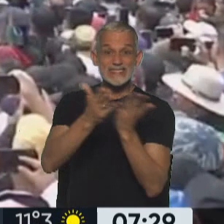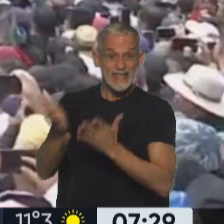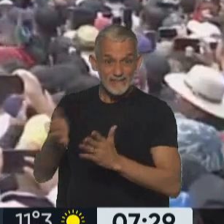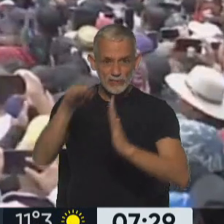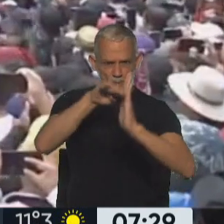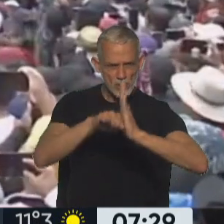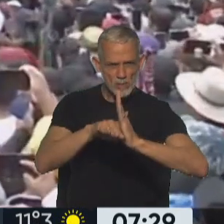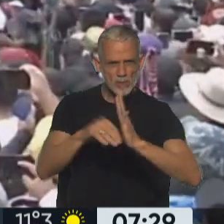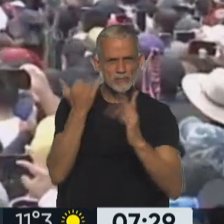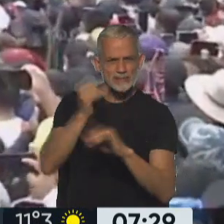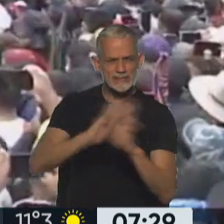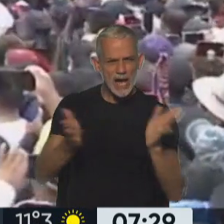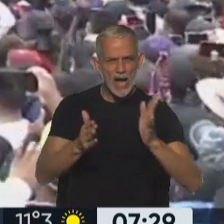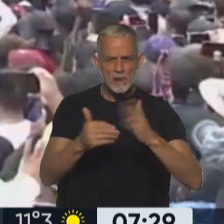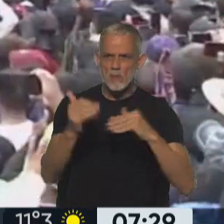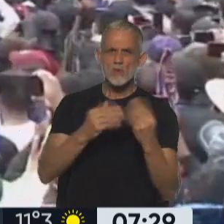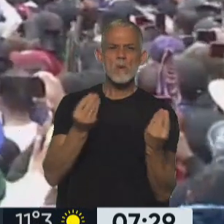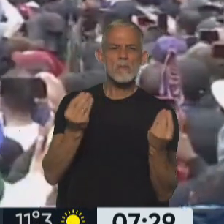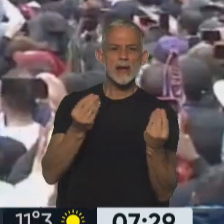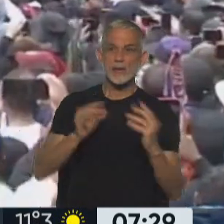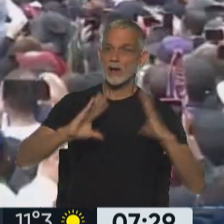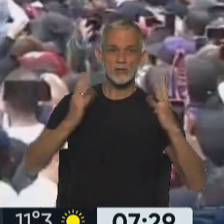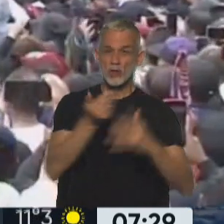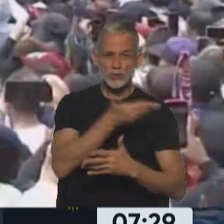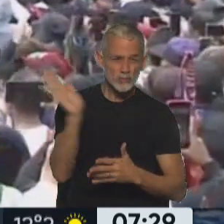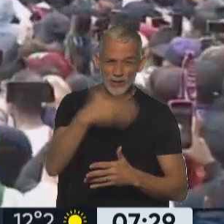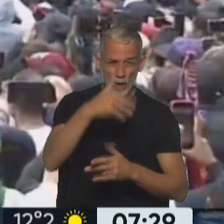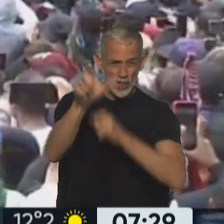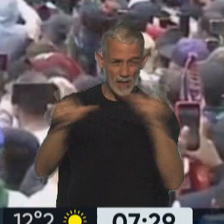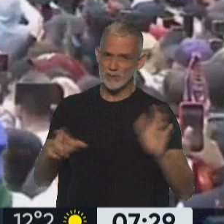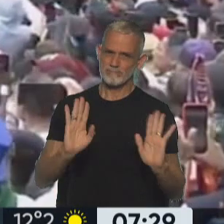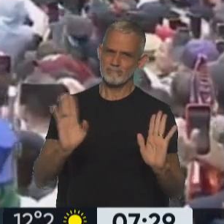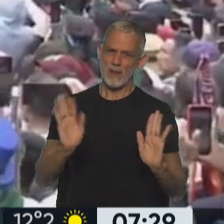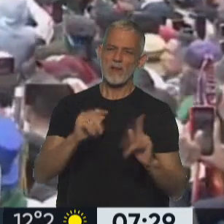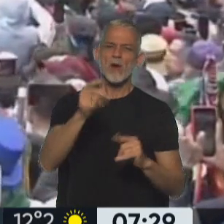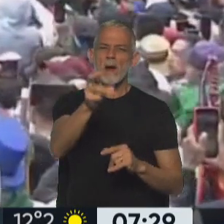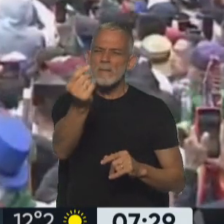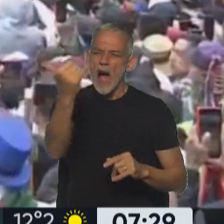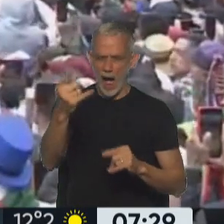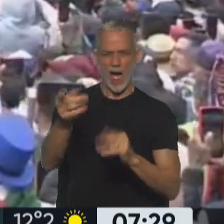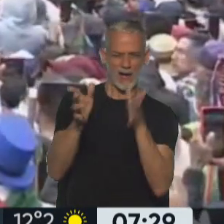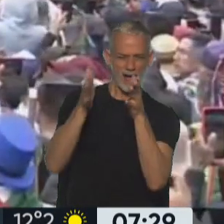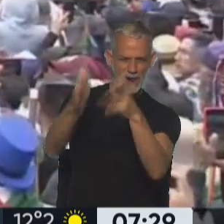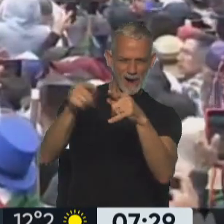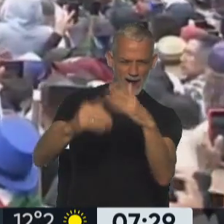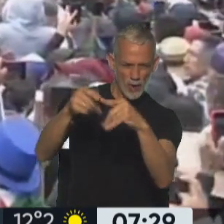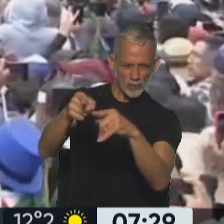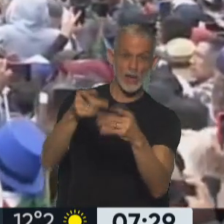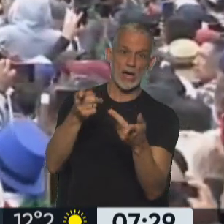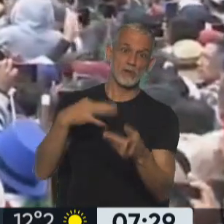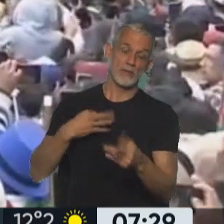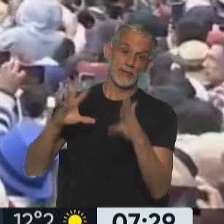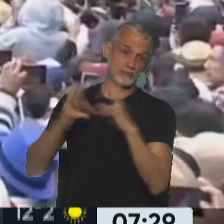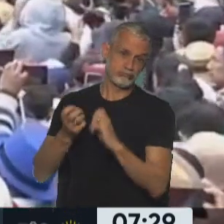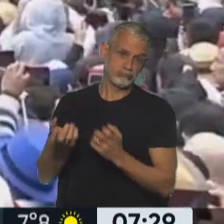servicios que se han construido no para el universo de las personas, sino para quien tiene dinero, pues también atenta contra